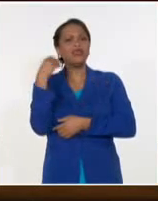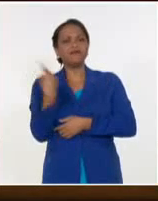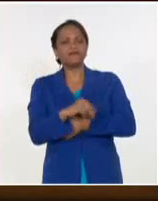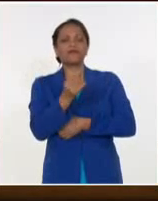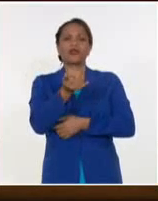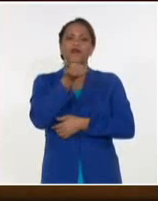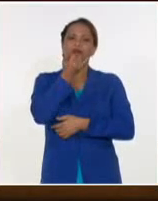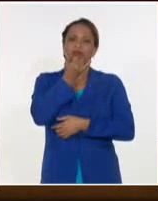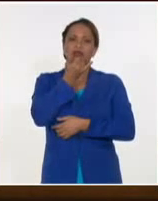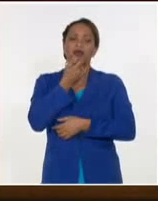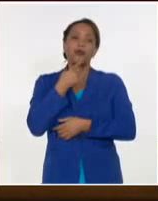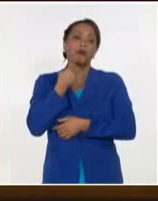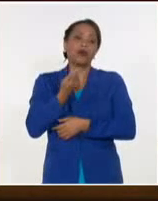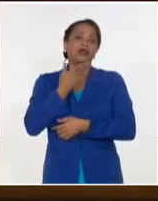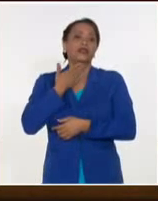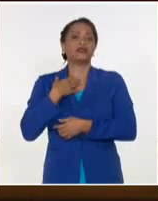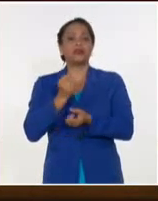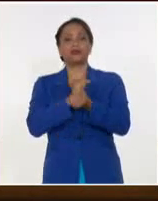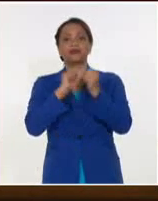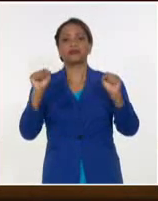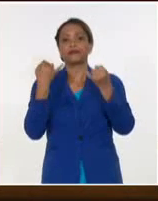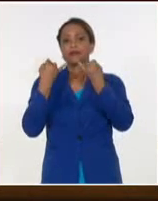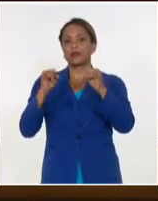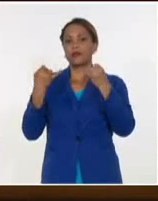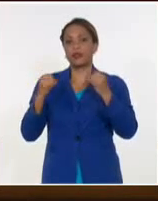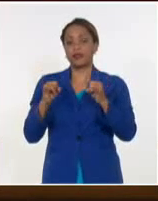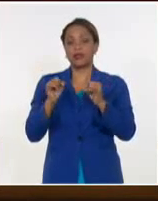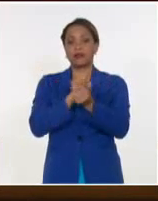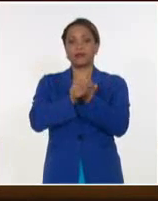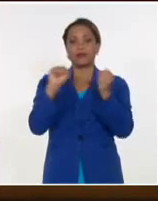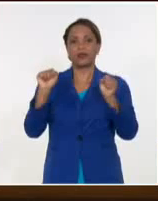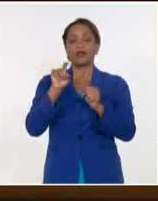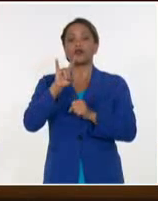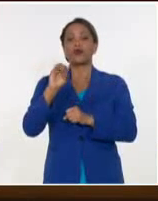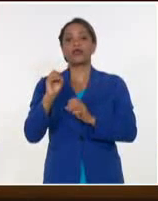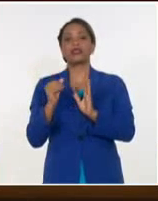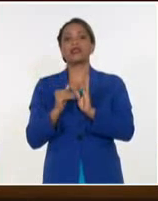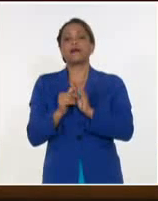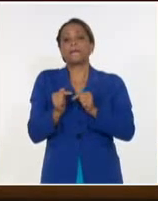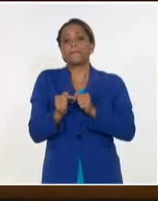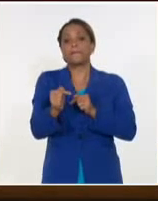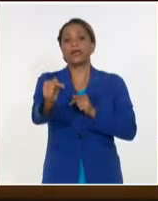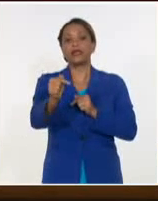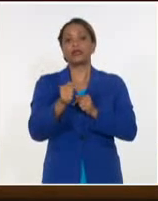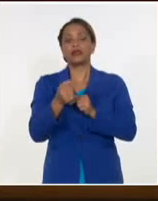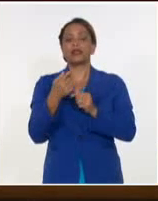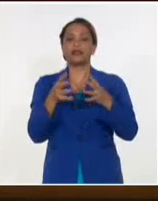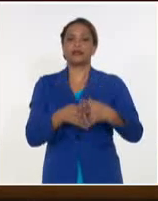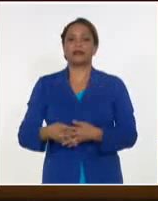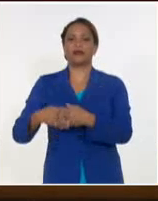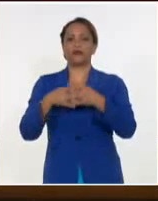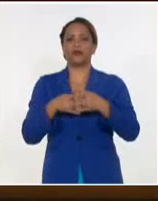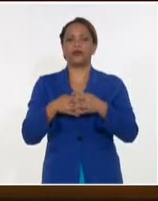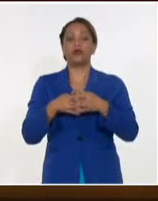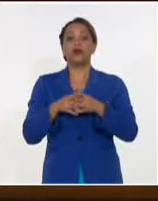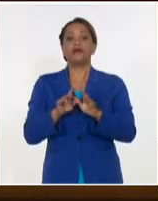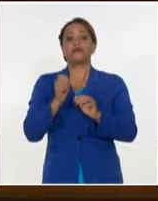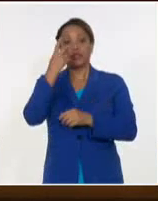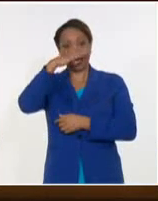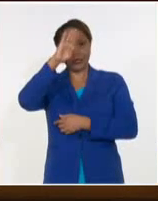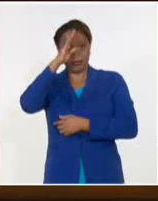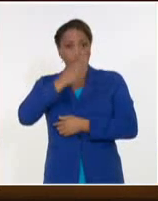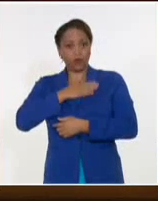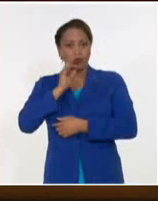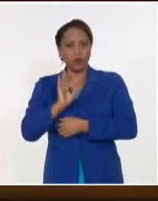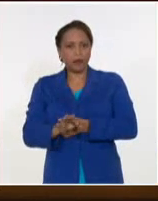ser libre, independiente y soberano a 90 millas de un imperio. Pero ese país rebelde e